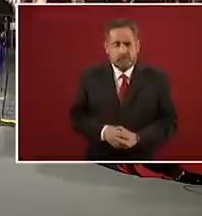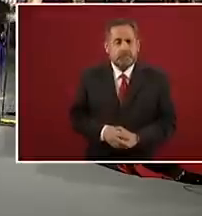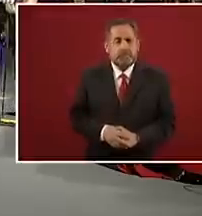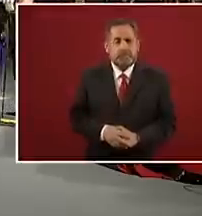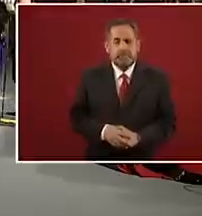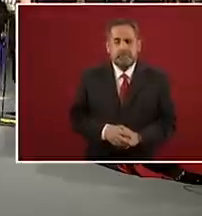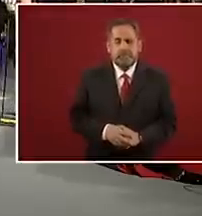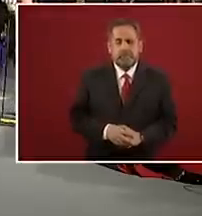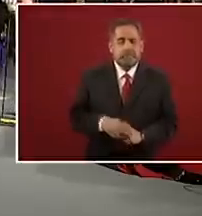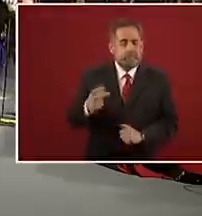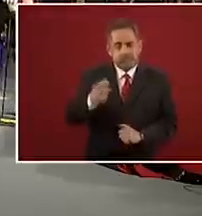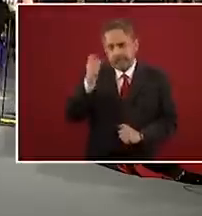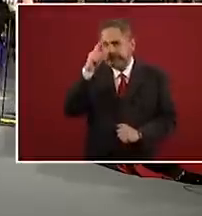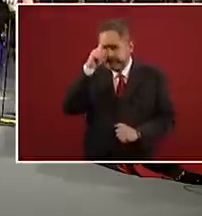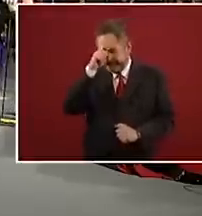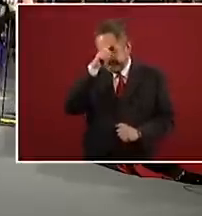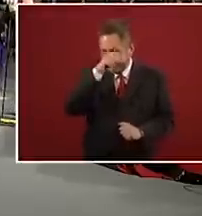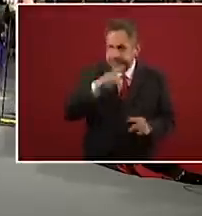ha costado,